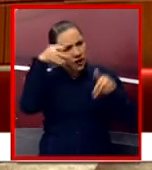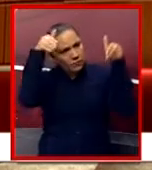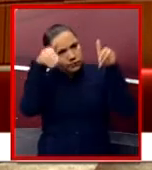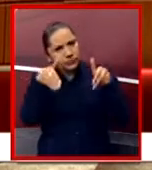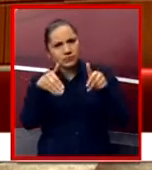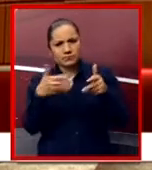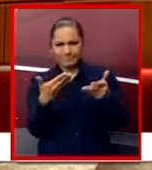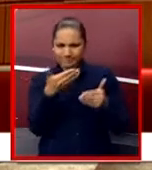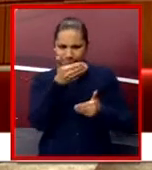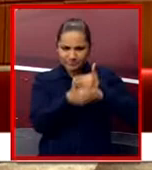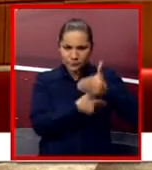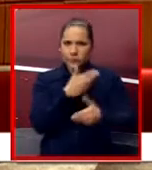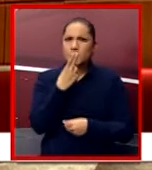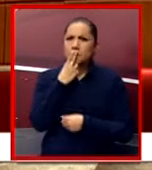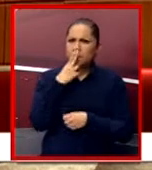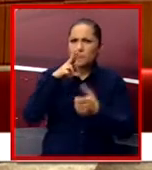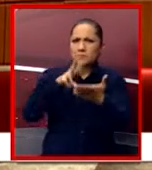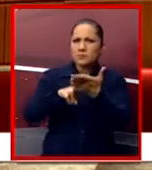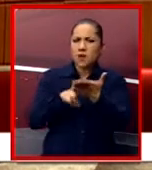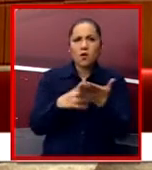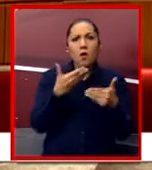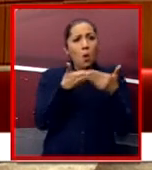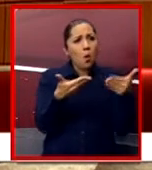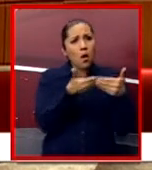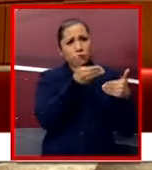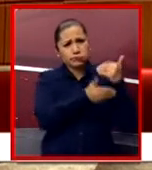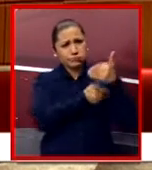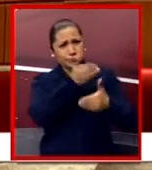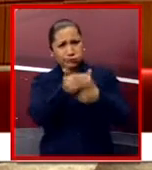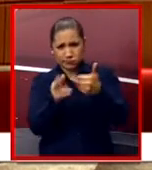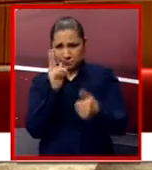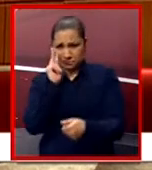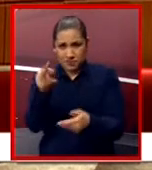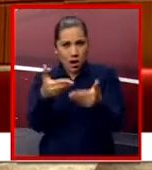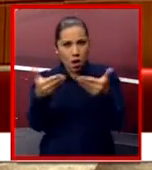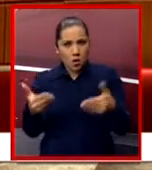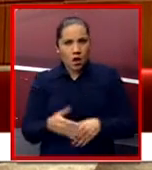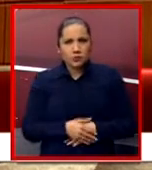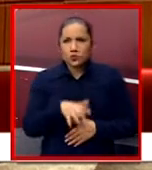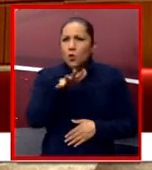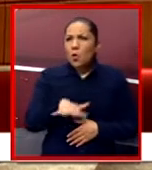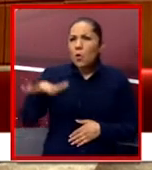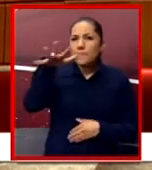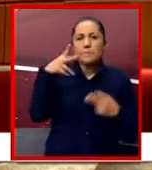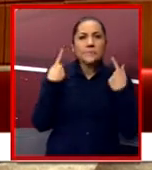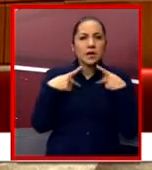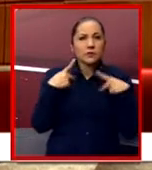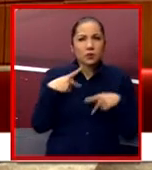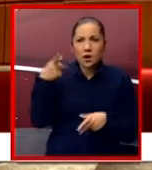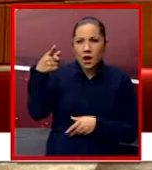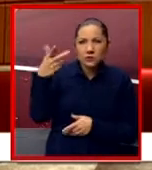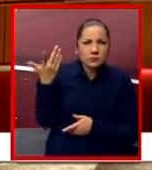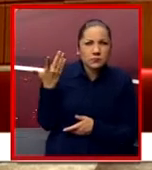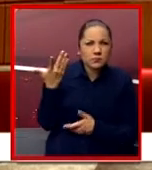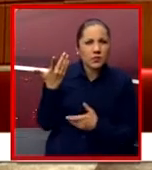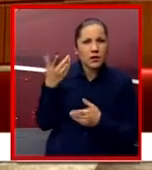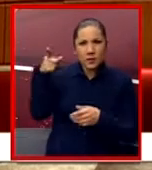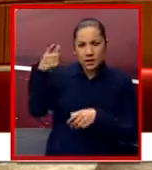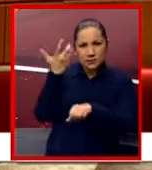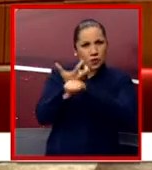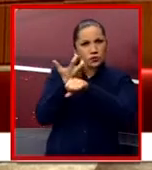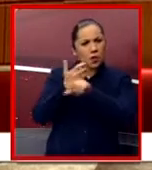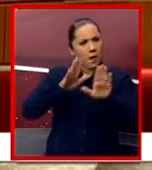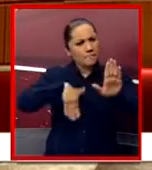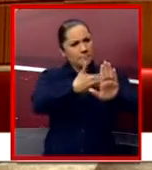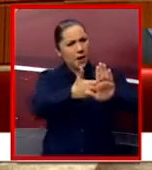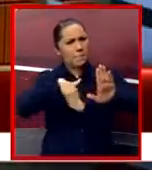ahora. ¿Cómo es posible que un político en Estados Unidos gane atacando una comunidad de 37